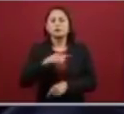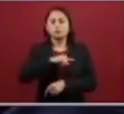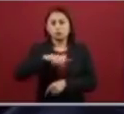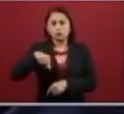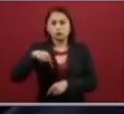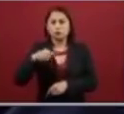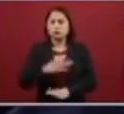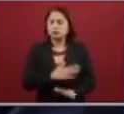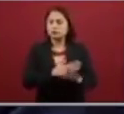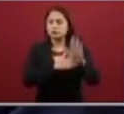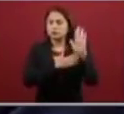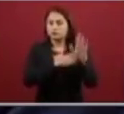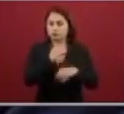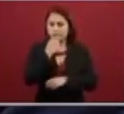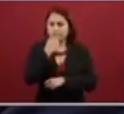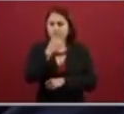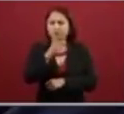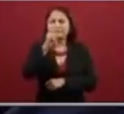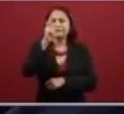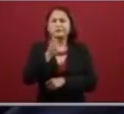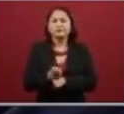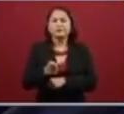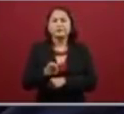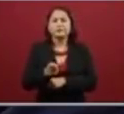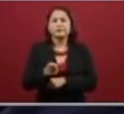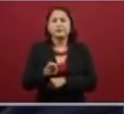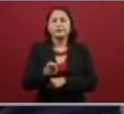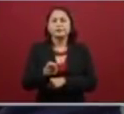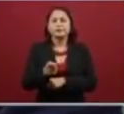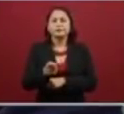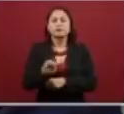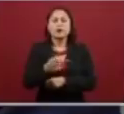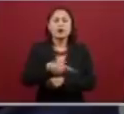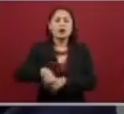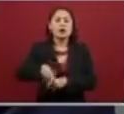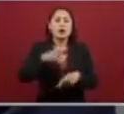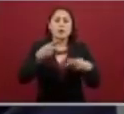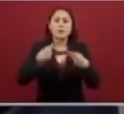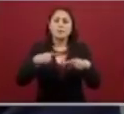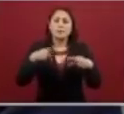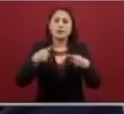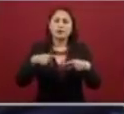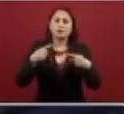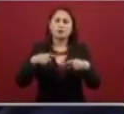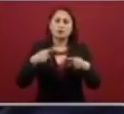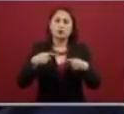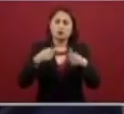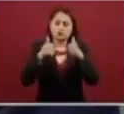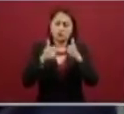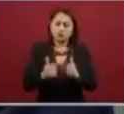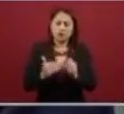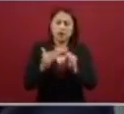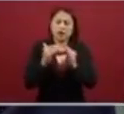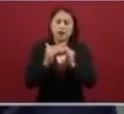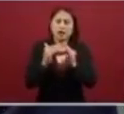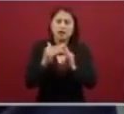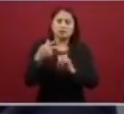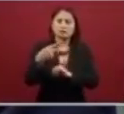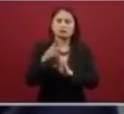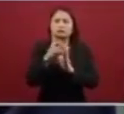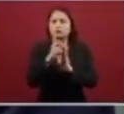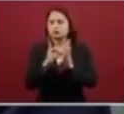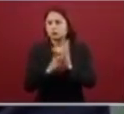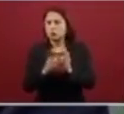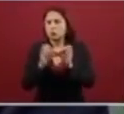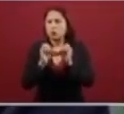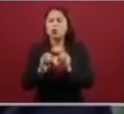compromiso de que nadie será desalojado de su departamento o